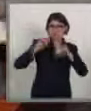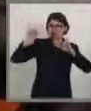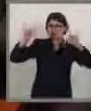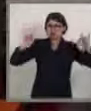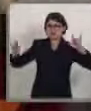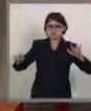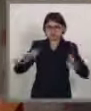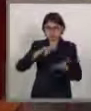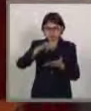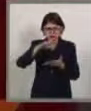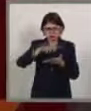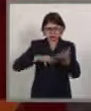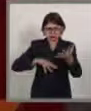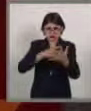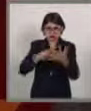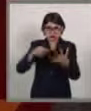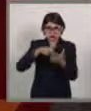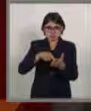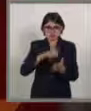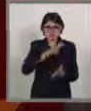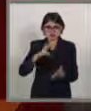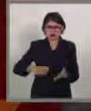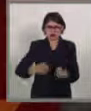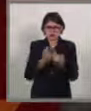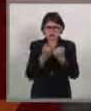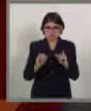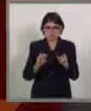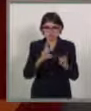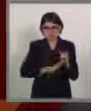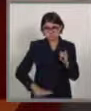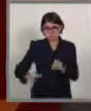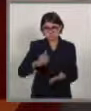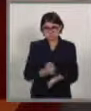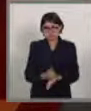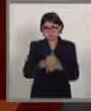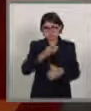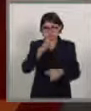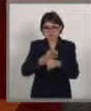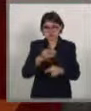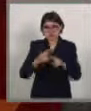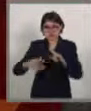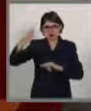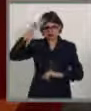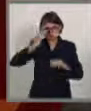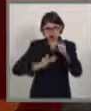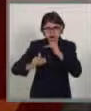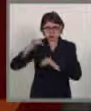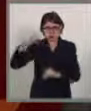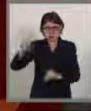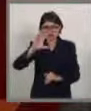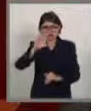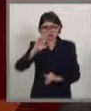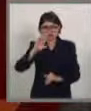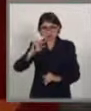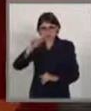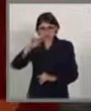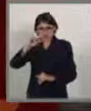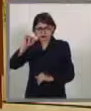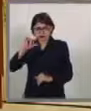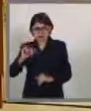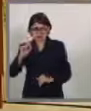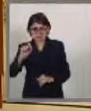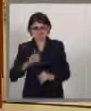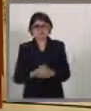candidatos independientes al cargo de miembros de dicho ayuntamiento dado por héctor armando capaz a miles